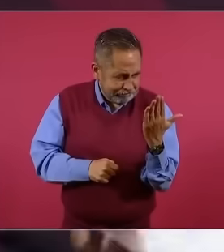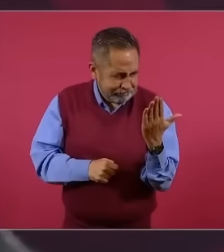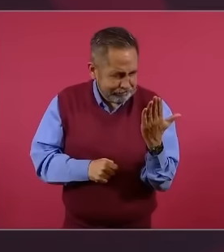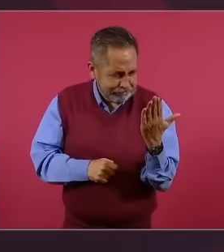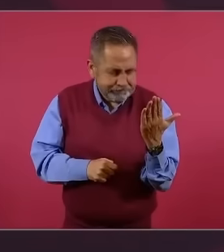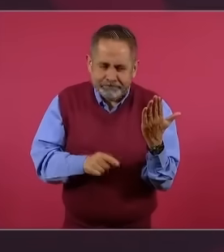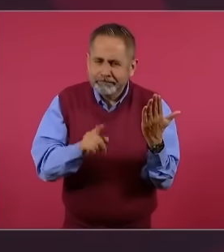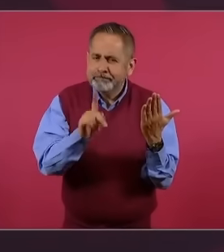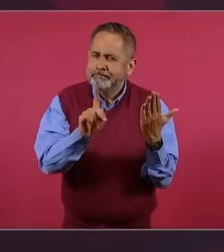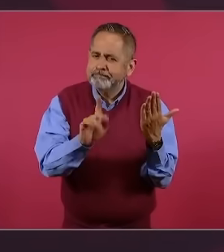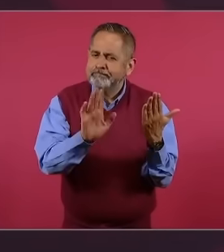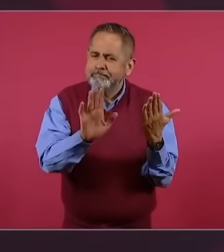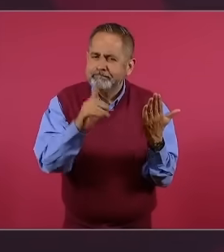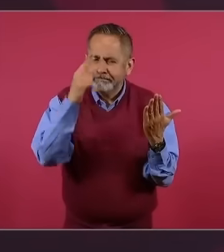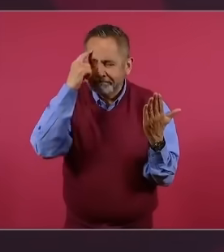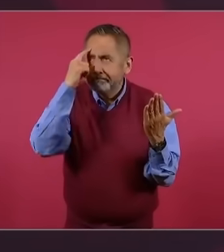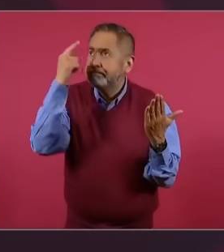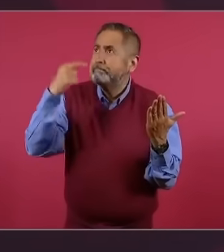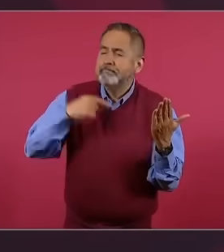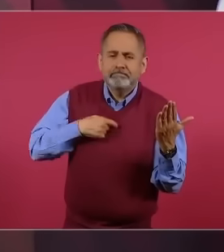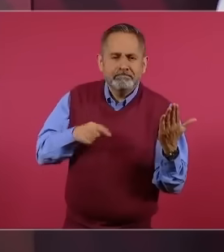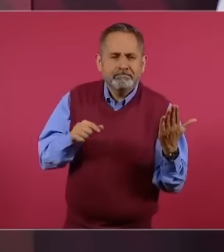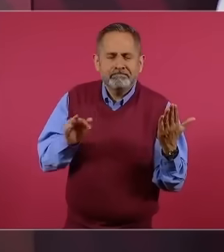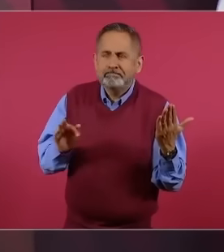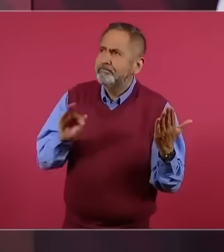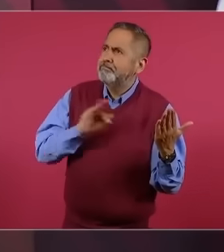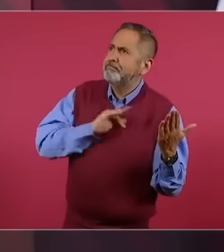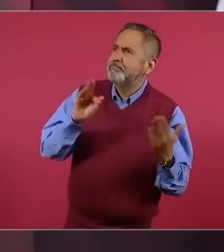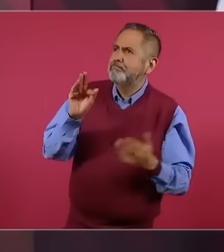quitar mi fe?